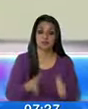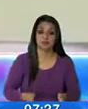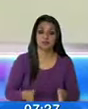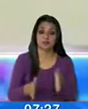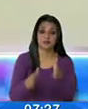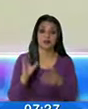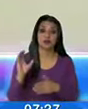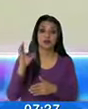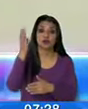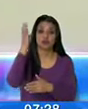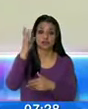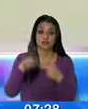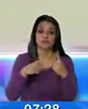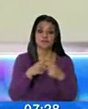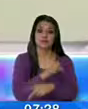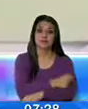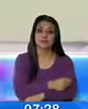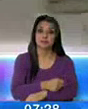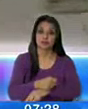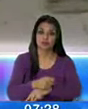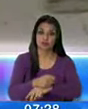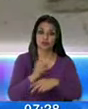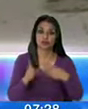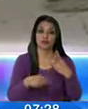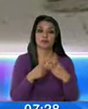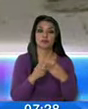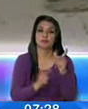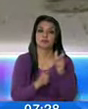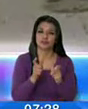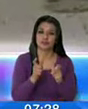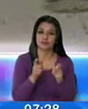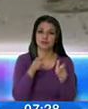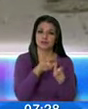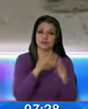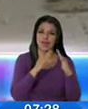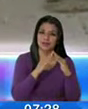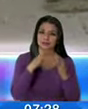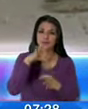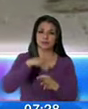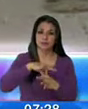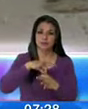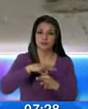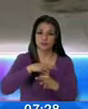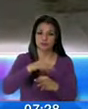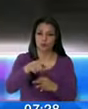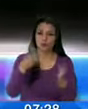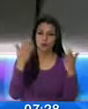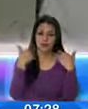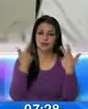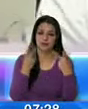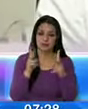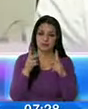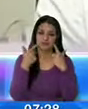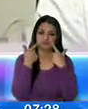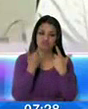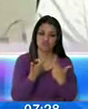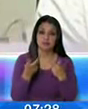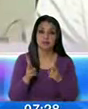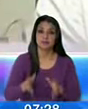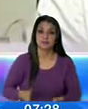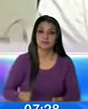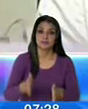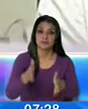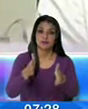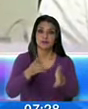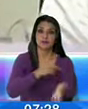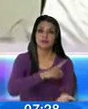colaborar en la vía San Borondón para los guayaquileños que viven en San Borondón y todavía votan en la ciudad de Guayaquil y por supuesto en la vía Daule, que son